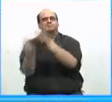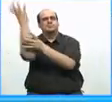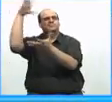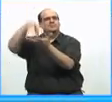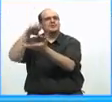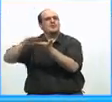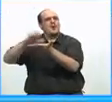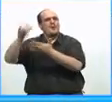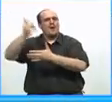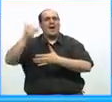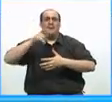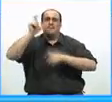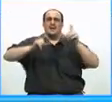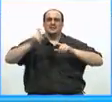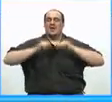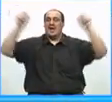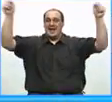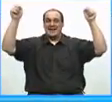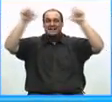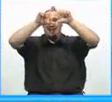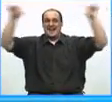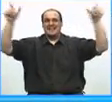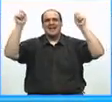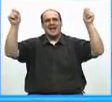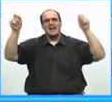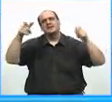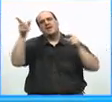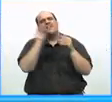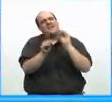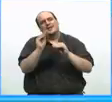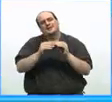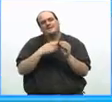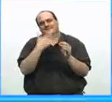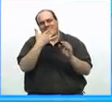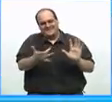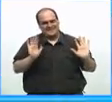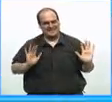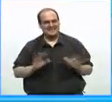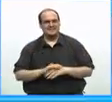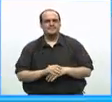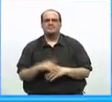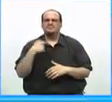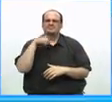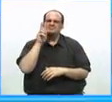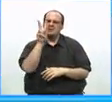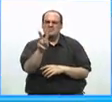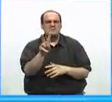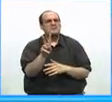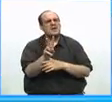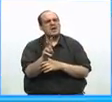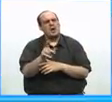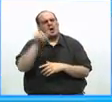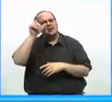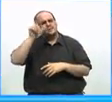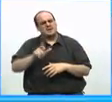tenis gente con carteles este Más allá de este dato muy pintoresco lo que quiero preguntarte es uno te ve digamos el tipo que va a la